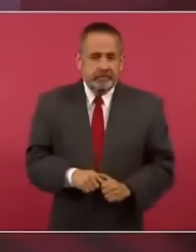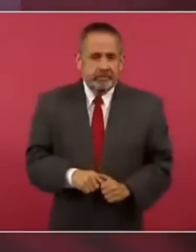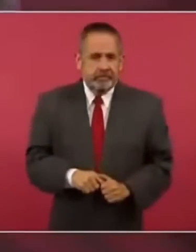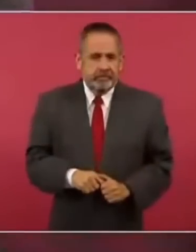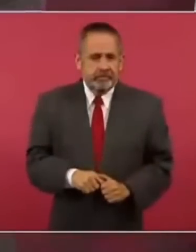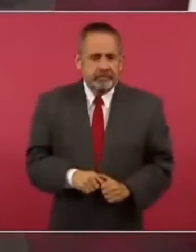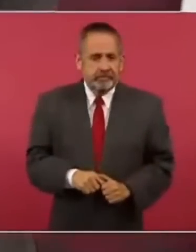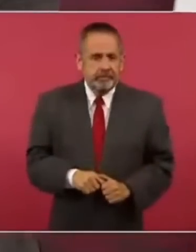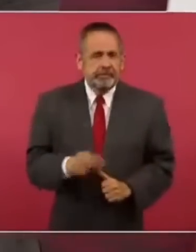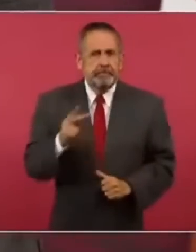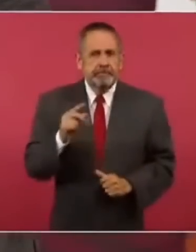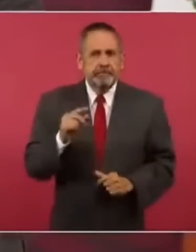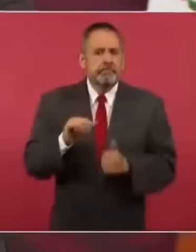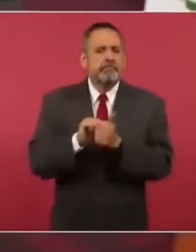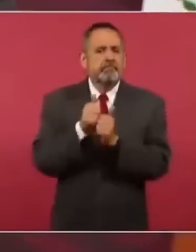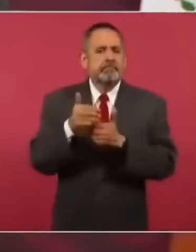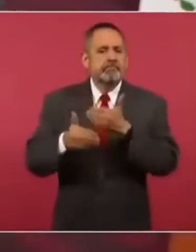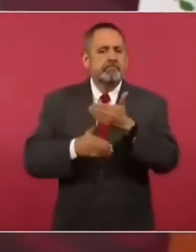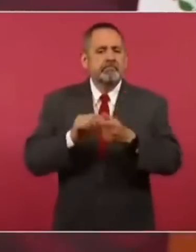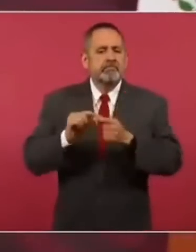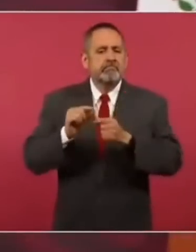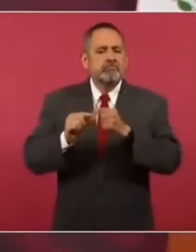Pero poco a poco